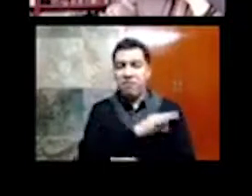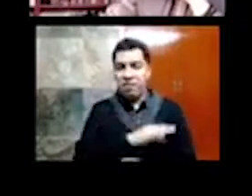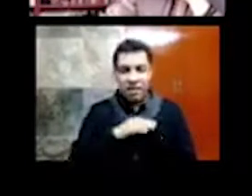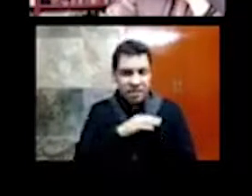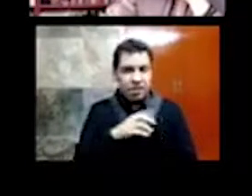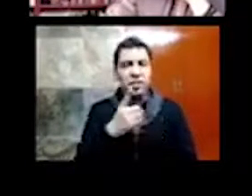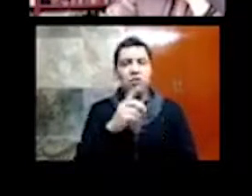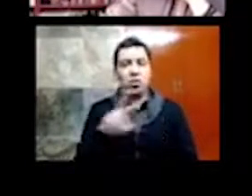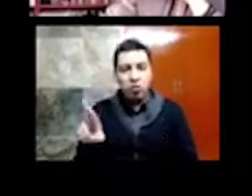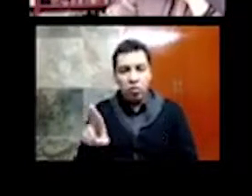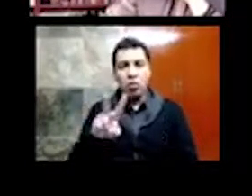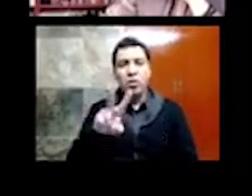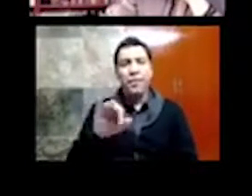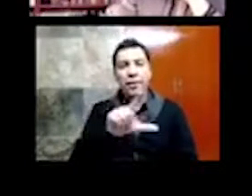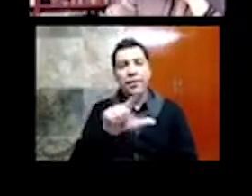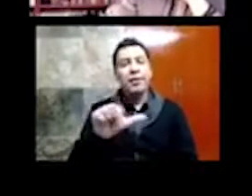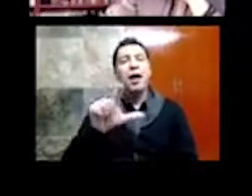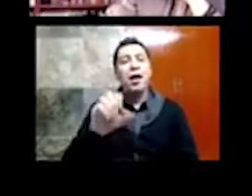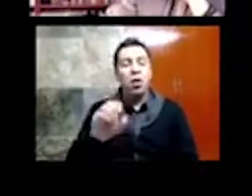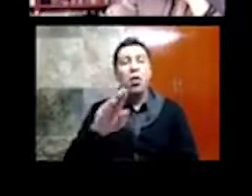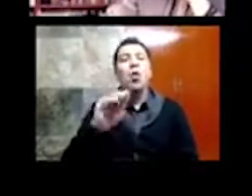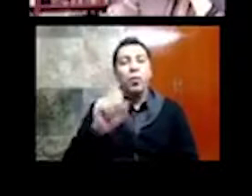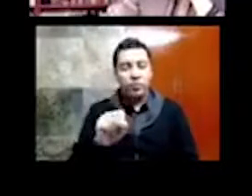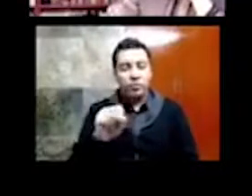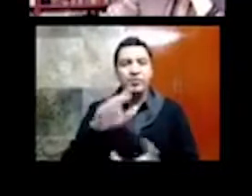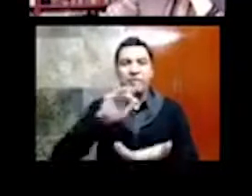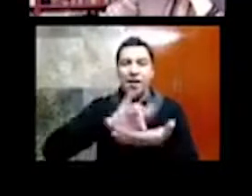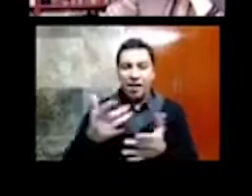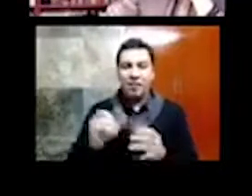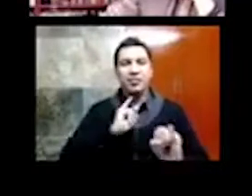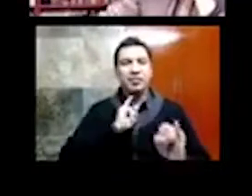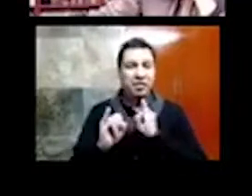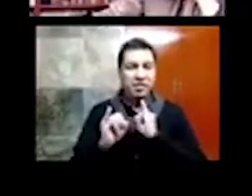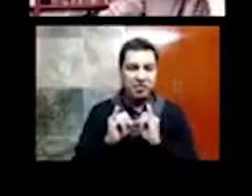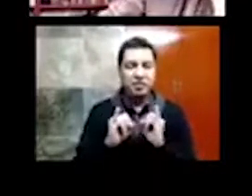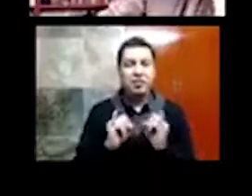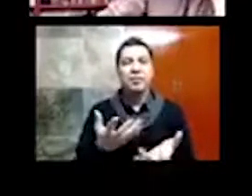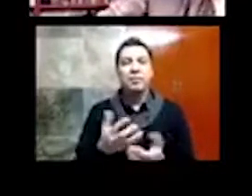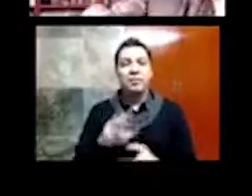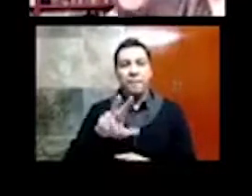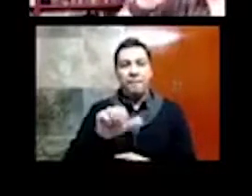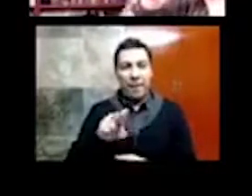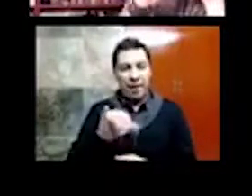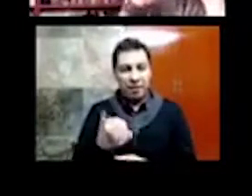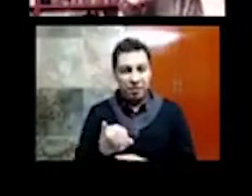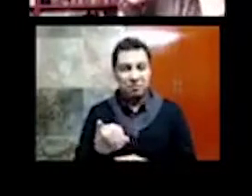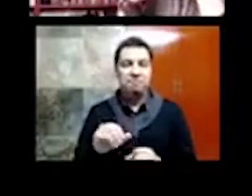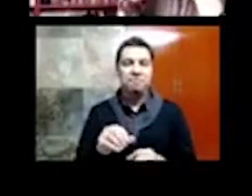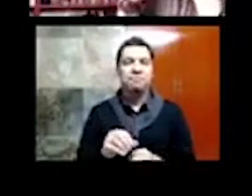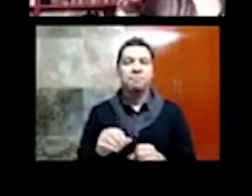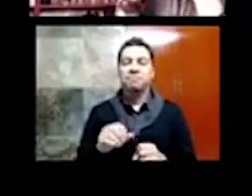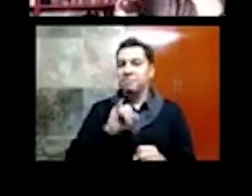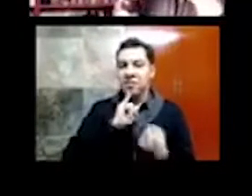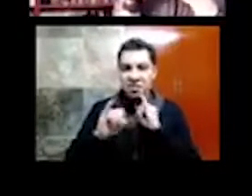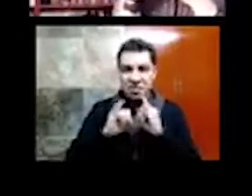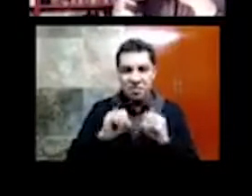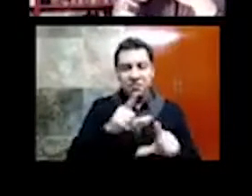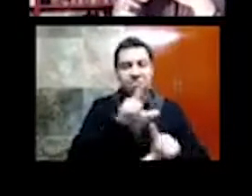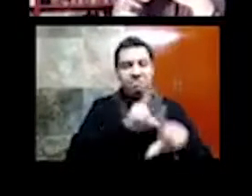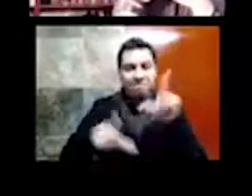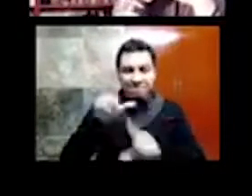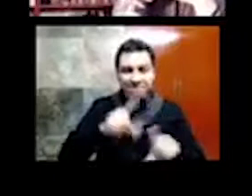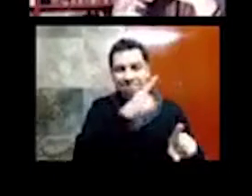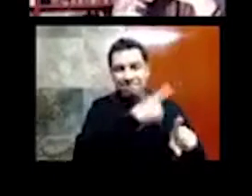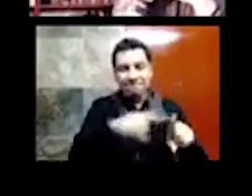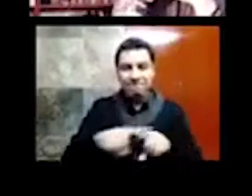abrazo. Andrés Benítez, excelente interpretación de Bani Barajas. Francisco Martínez Pérez, buena interpretación de señas. Gracias a